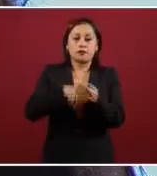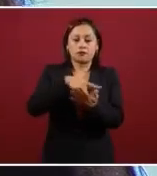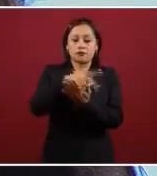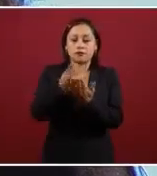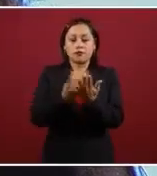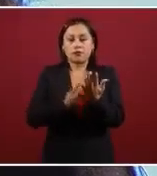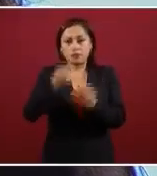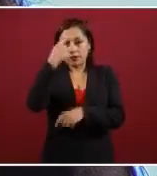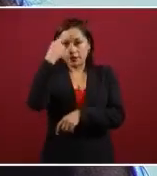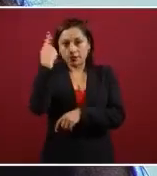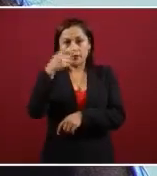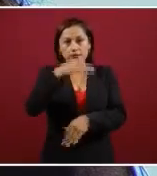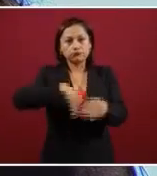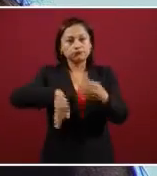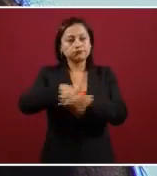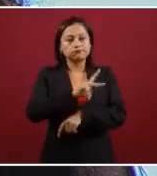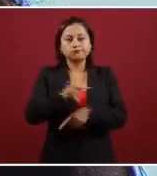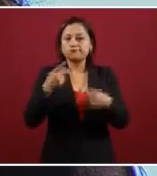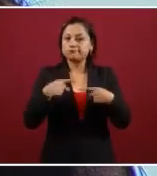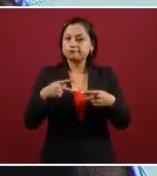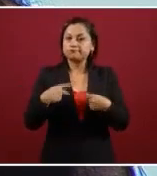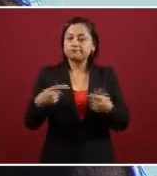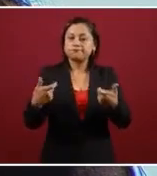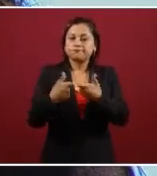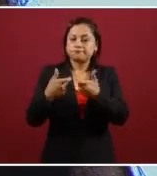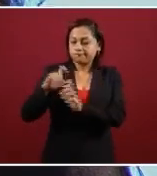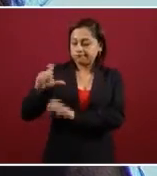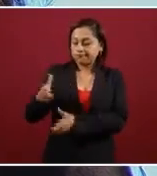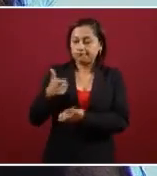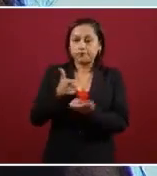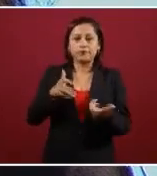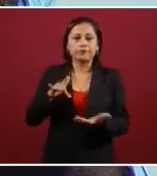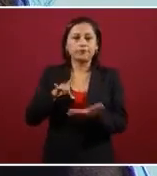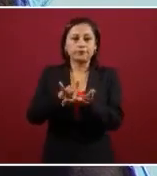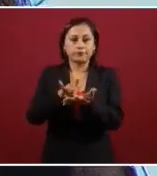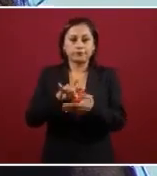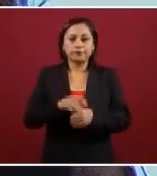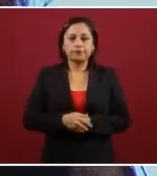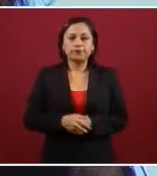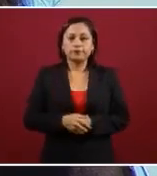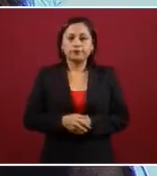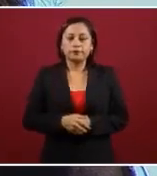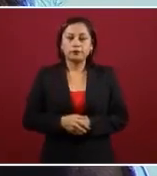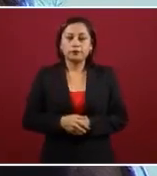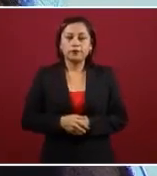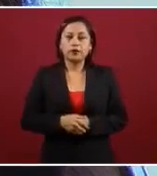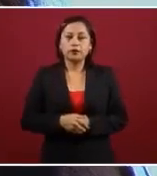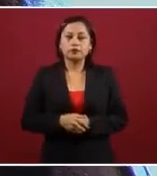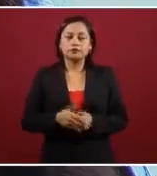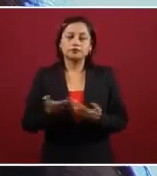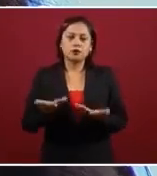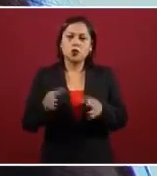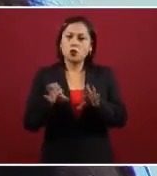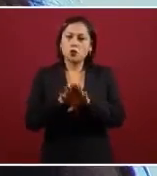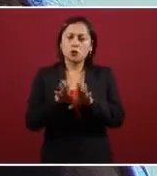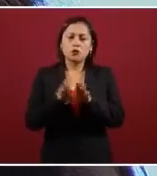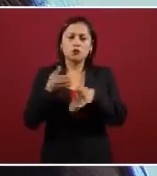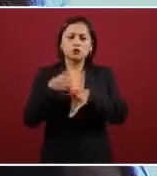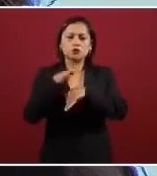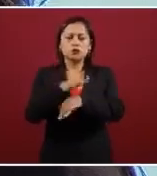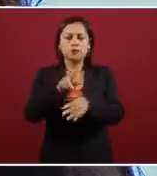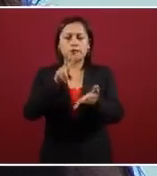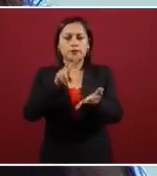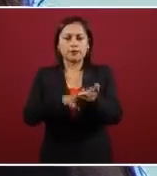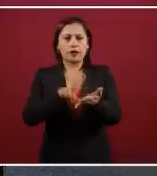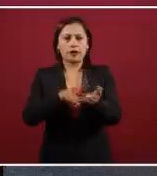gestión colectiva de los recursos a través de la organización. Y pues acá nos apegamos a valores que se ven todavía en